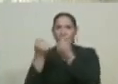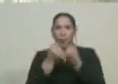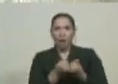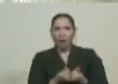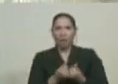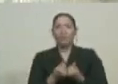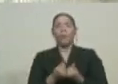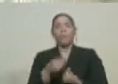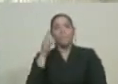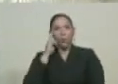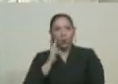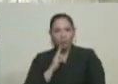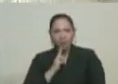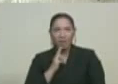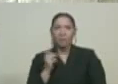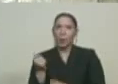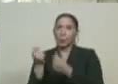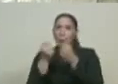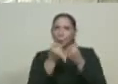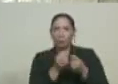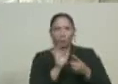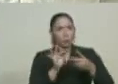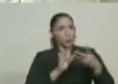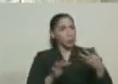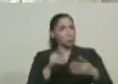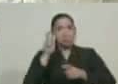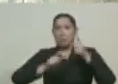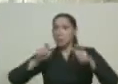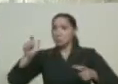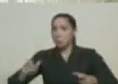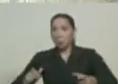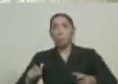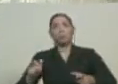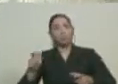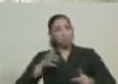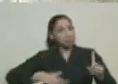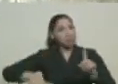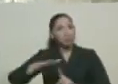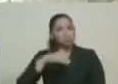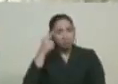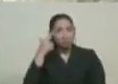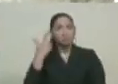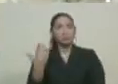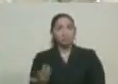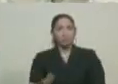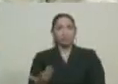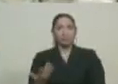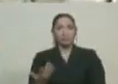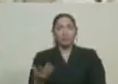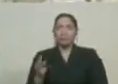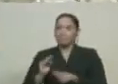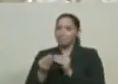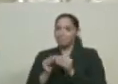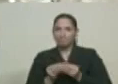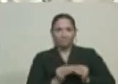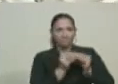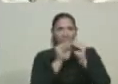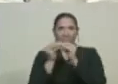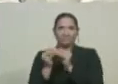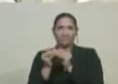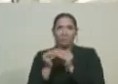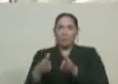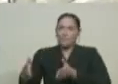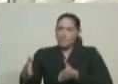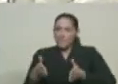del Bolívar soberano funcionando. La gente ya, el pueblo de Venezuela, sabe que el programa de recuperación es la vía